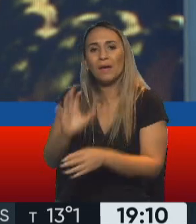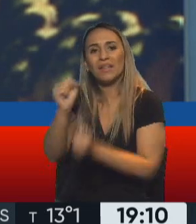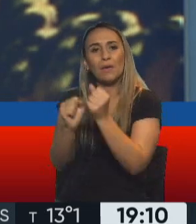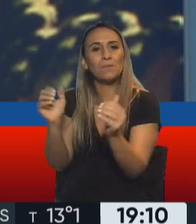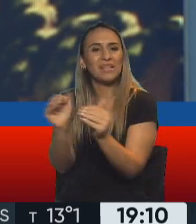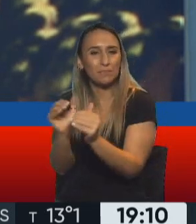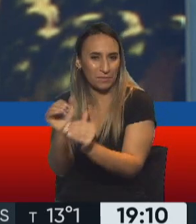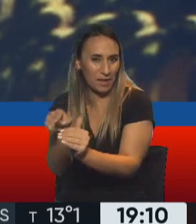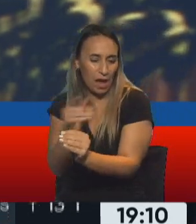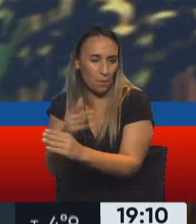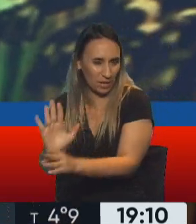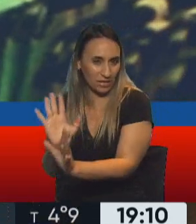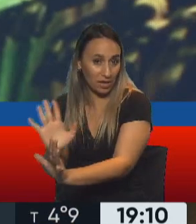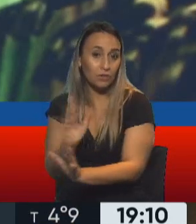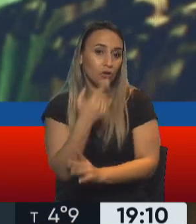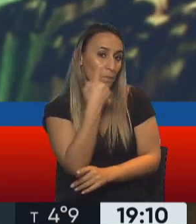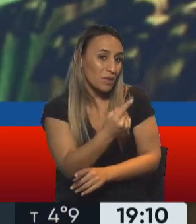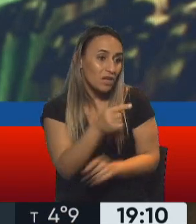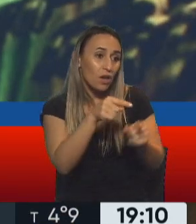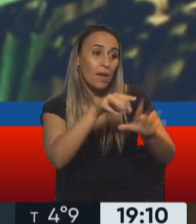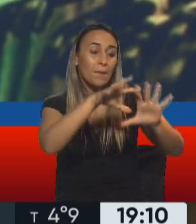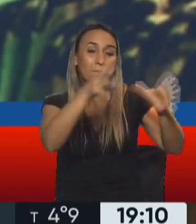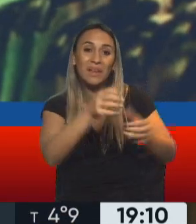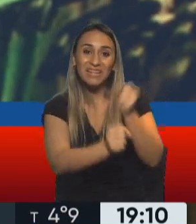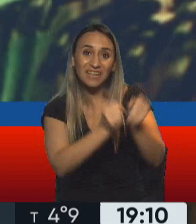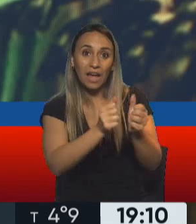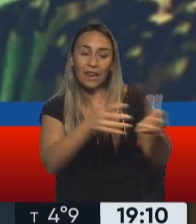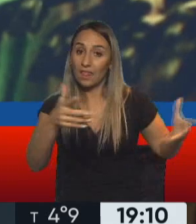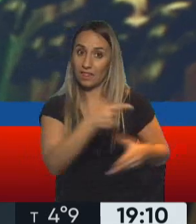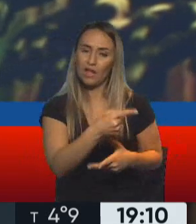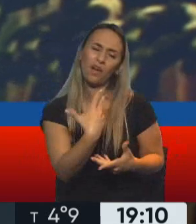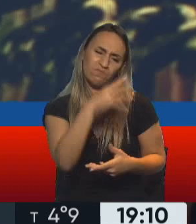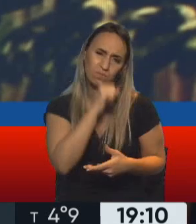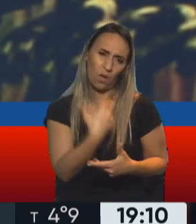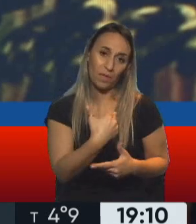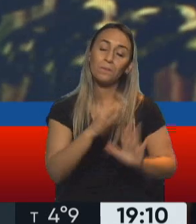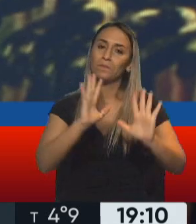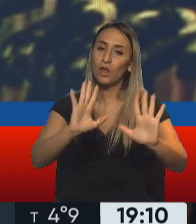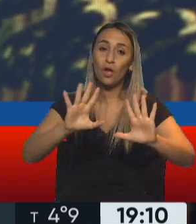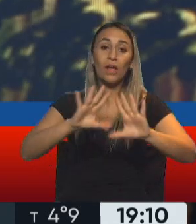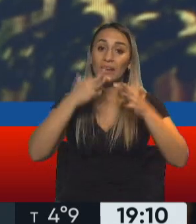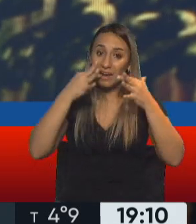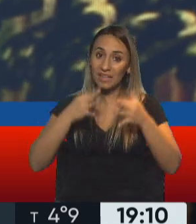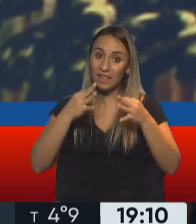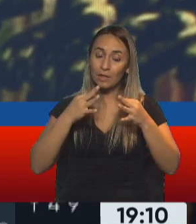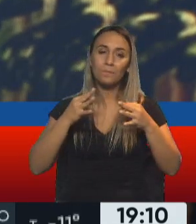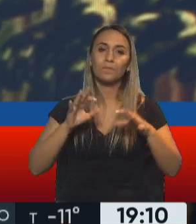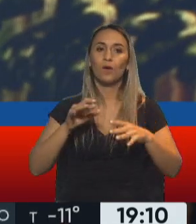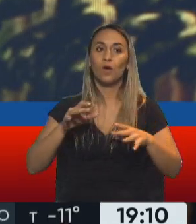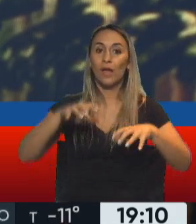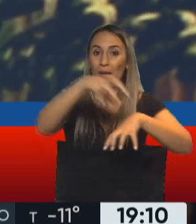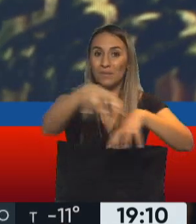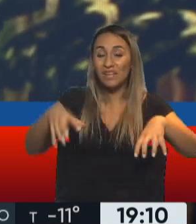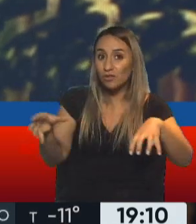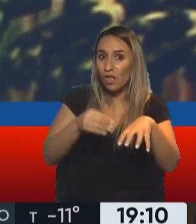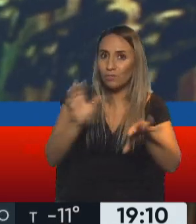concentradas. Pero si uno mira la película entera, hay que tener en cuenta que todas las alarmas están encendidas, ¿sí? Porque por